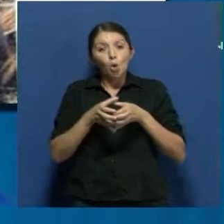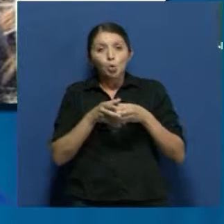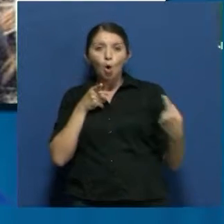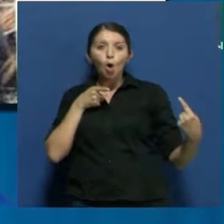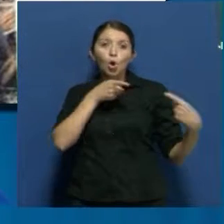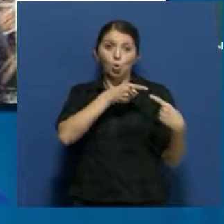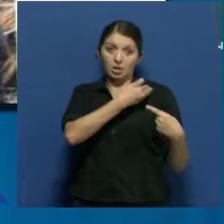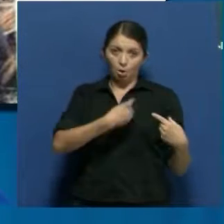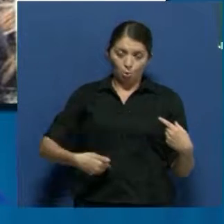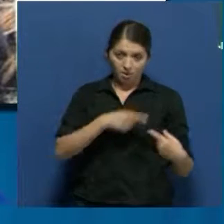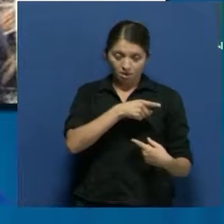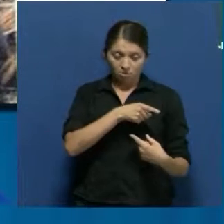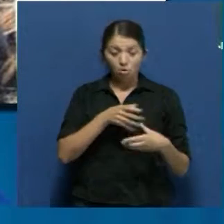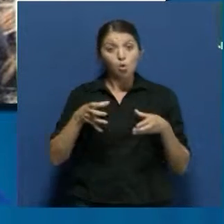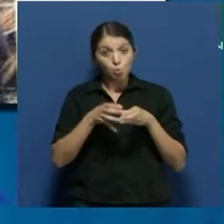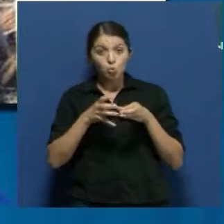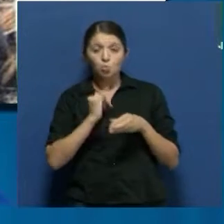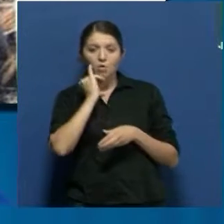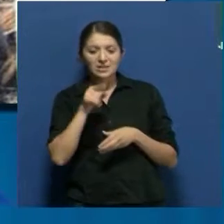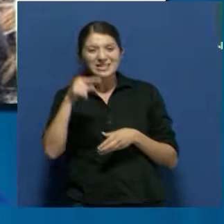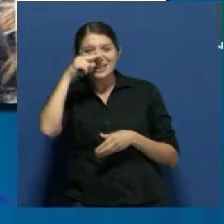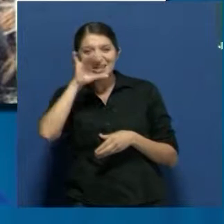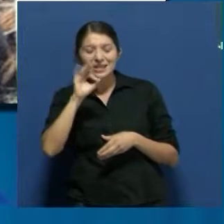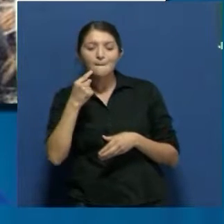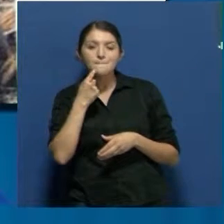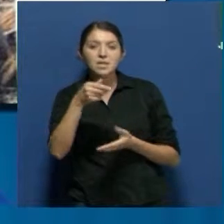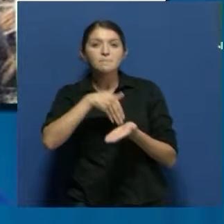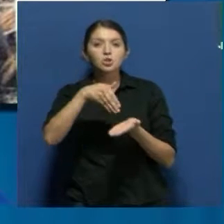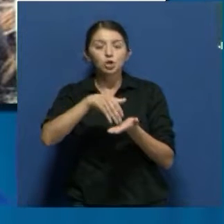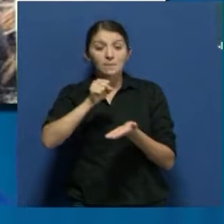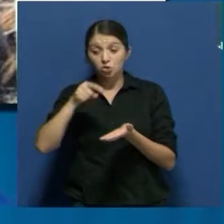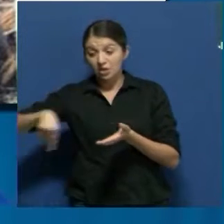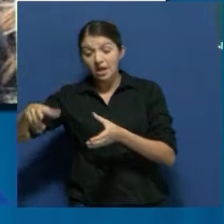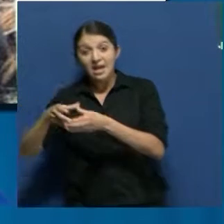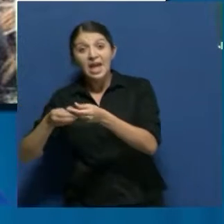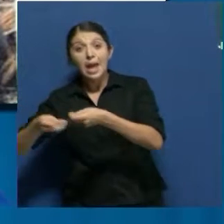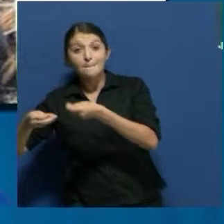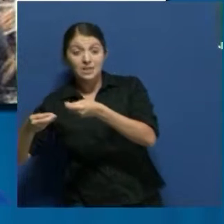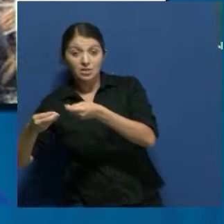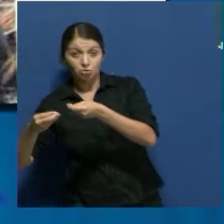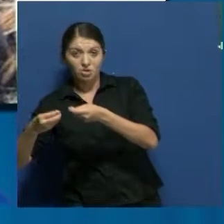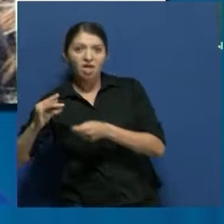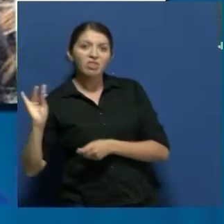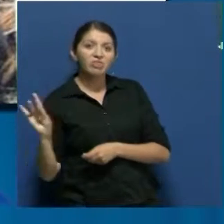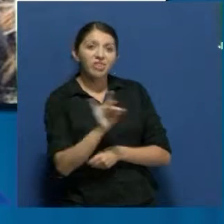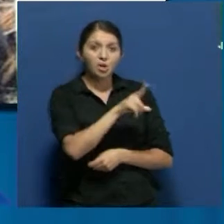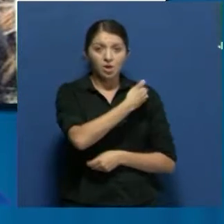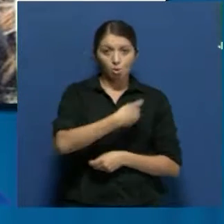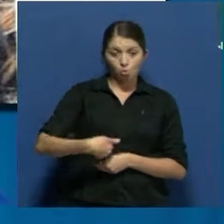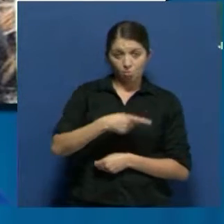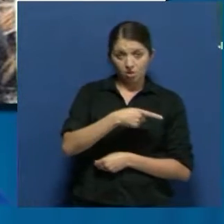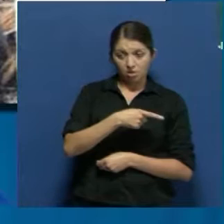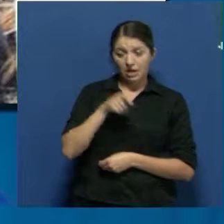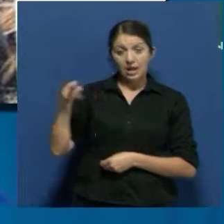manera concreta y muy directa, que sería el dinero que la empresa SOCMA dejaría de pagar al Estado Nacional.